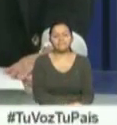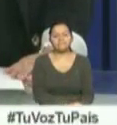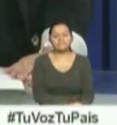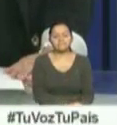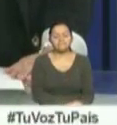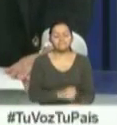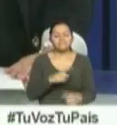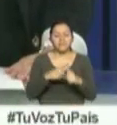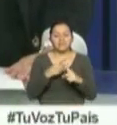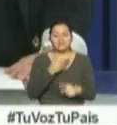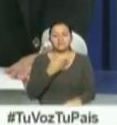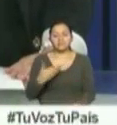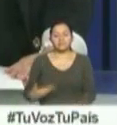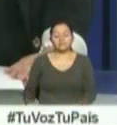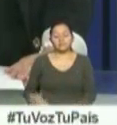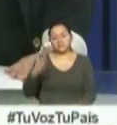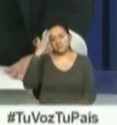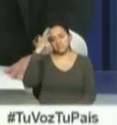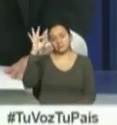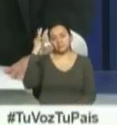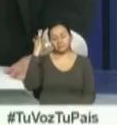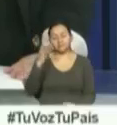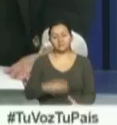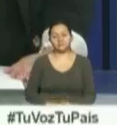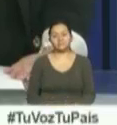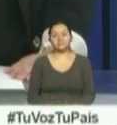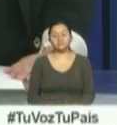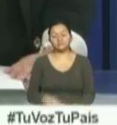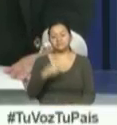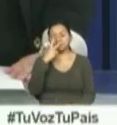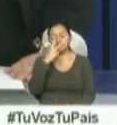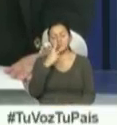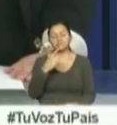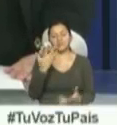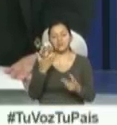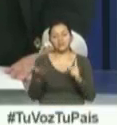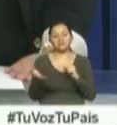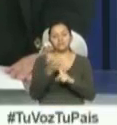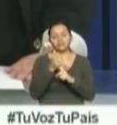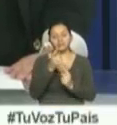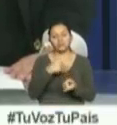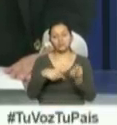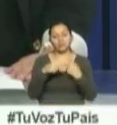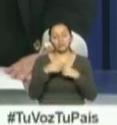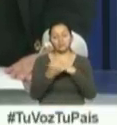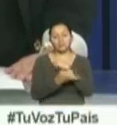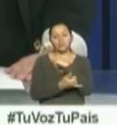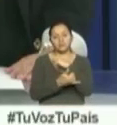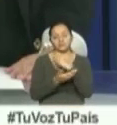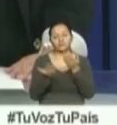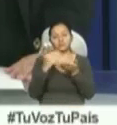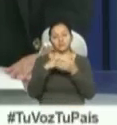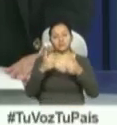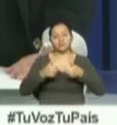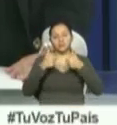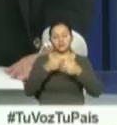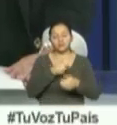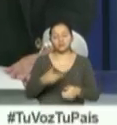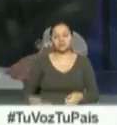El expresidente francés Nicolas Sarkozy aspira a regresar a la presidencia del país tras anunciar su